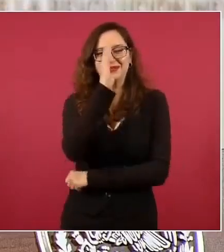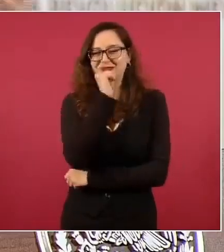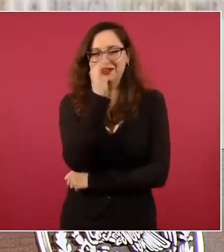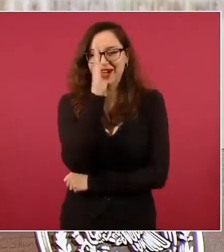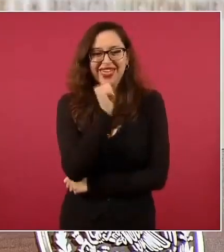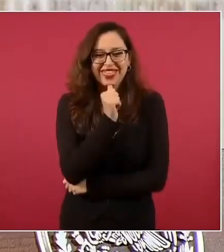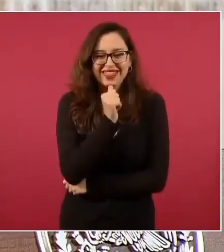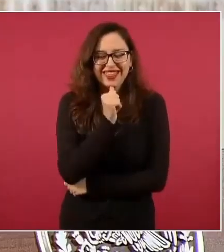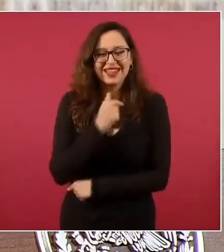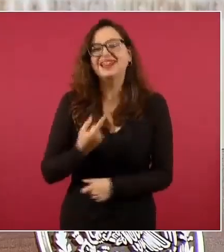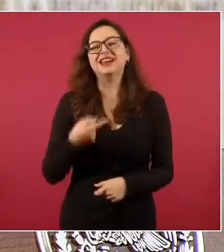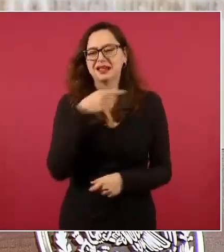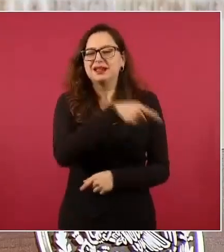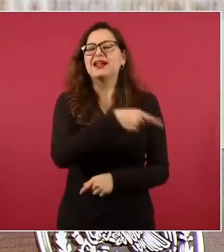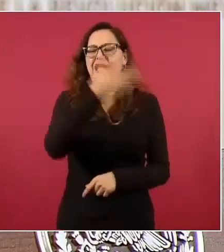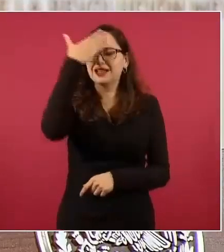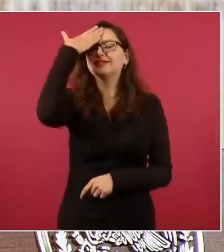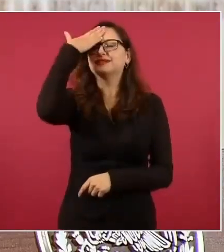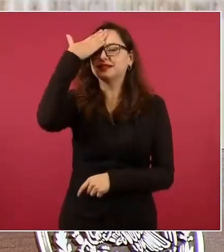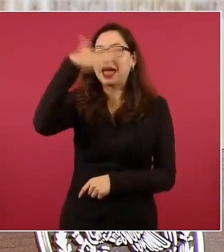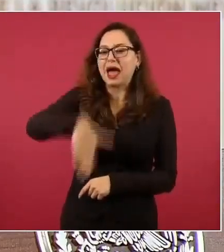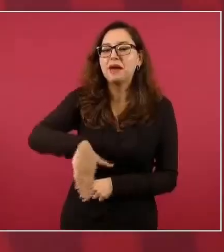es